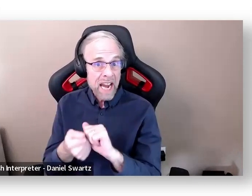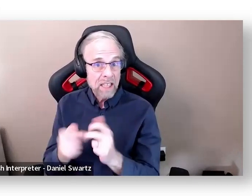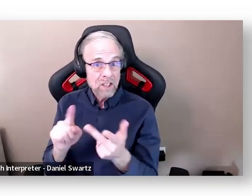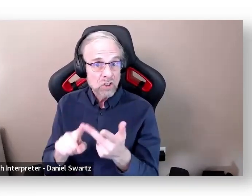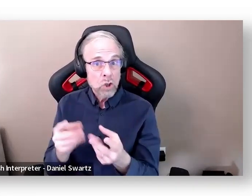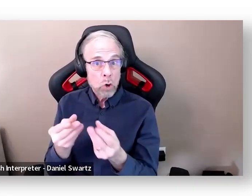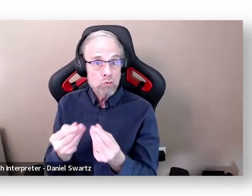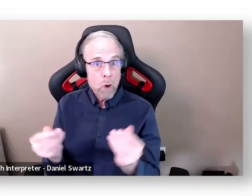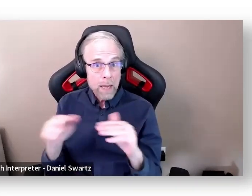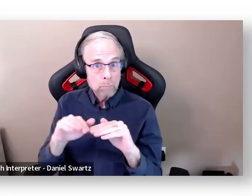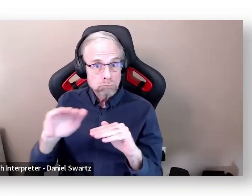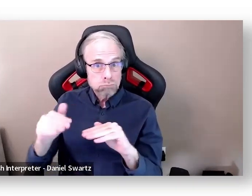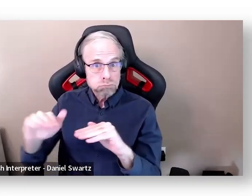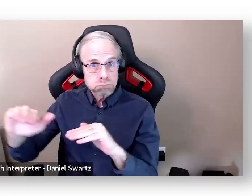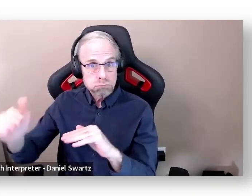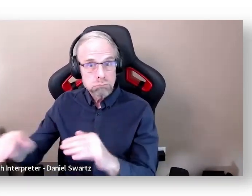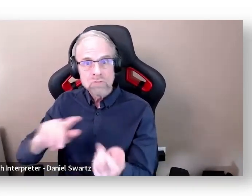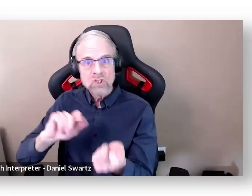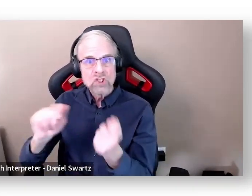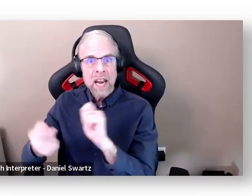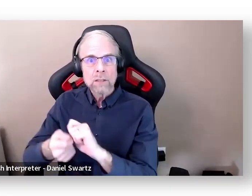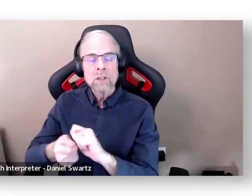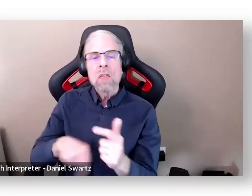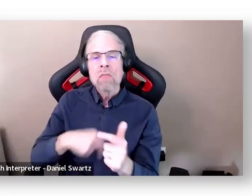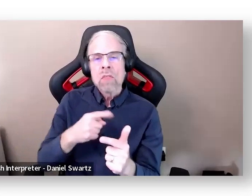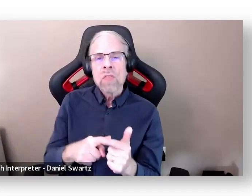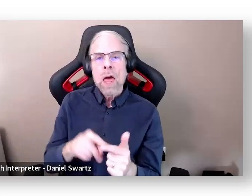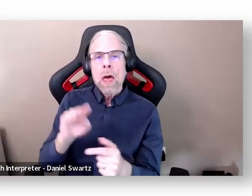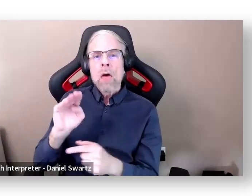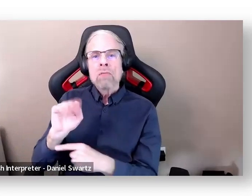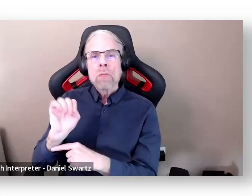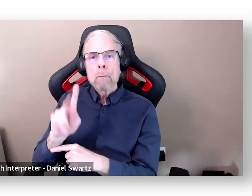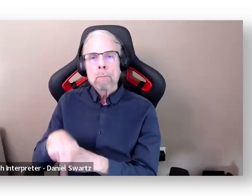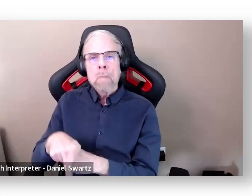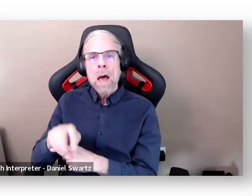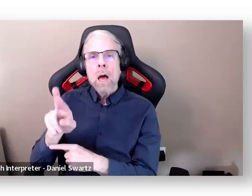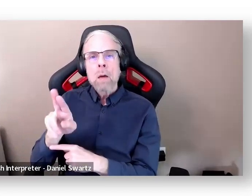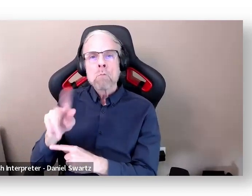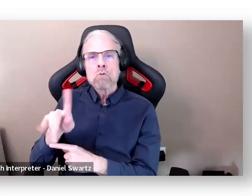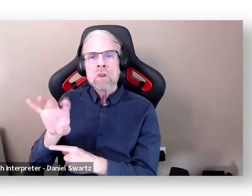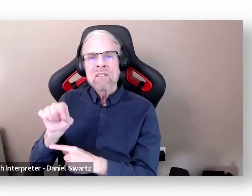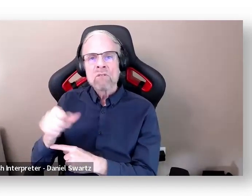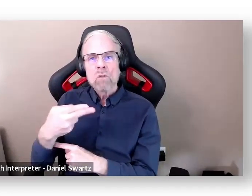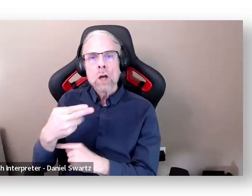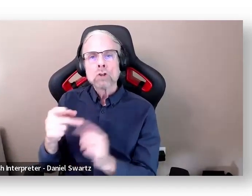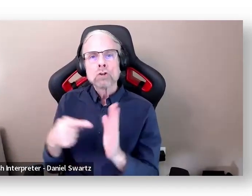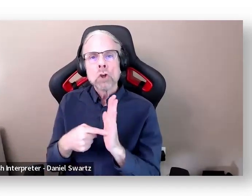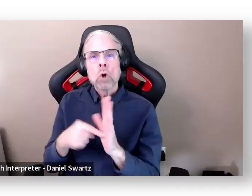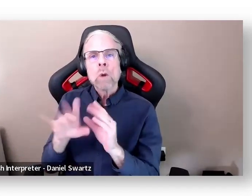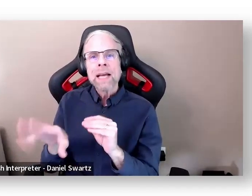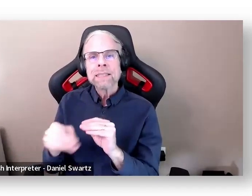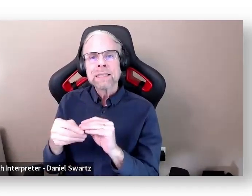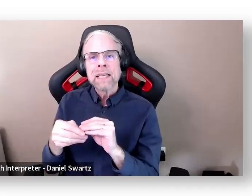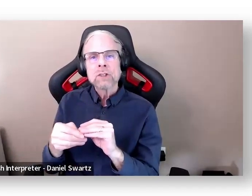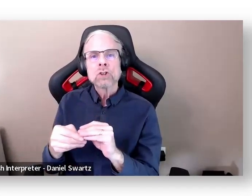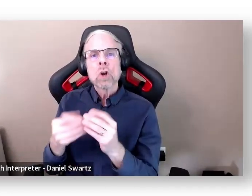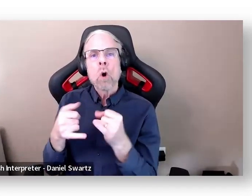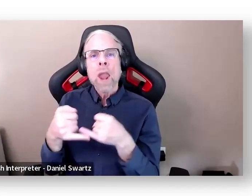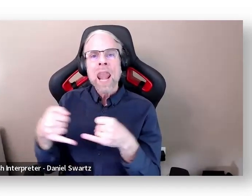combustibles que comieron el terreno ya cambió. Hay que actualizarlo y poner más información. Entonces, este mapa